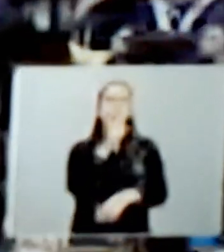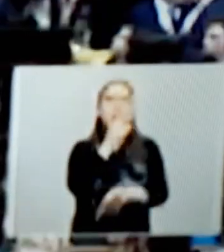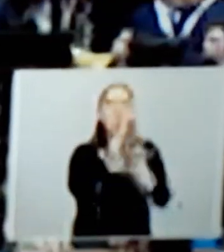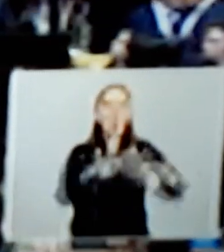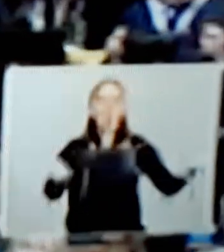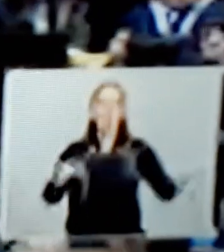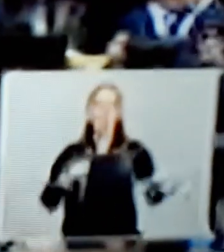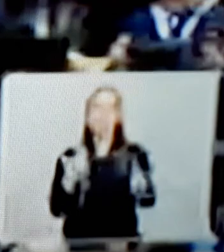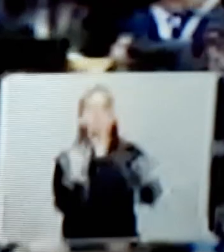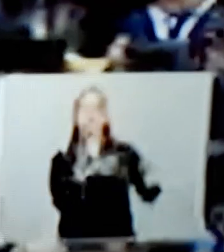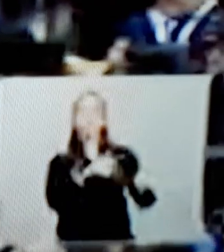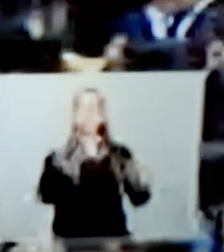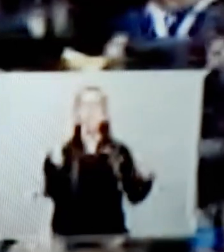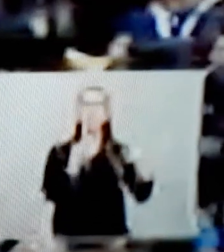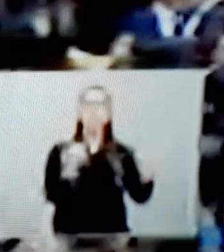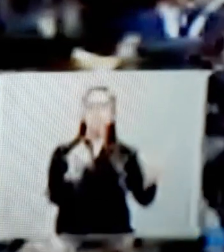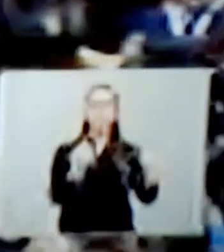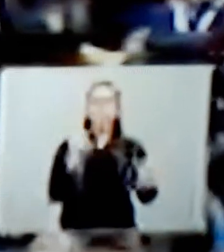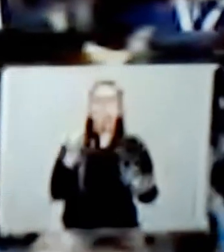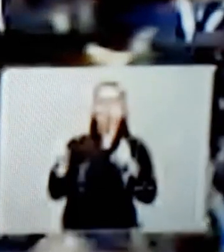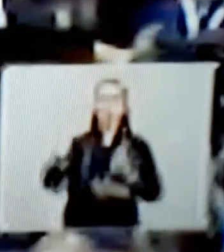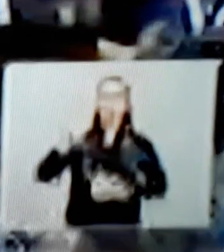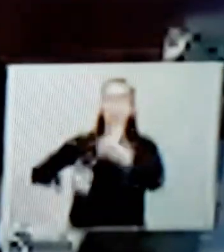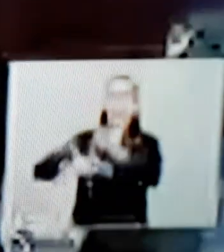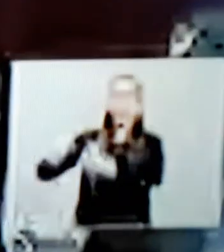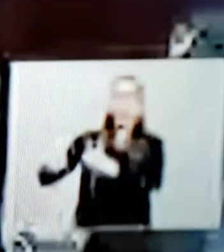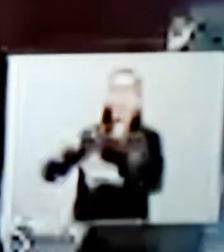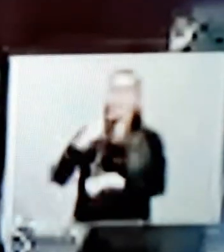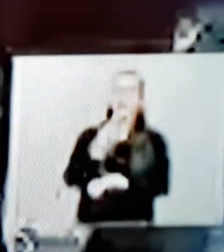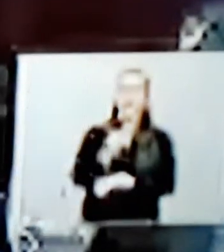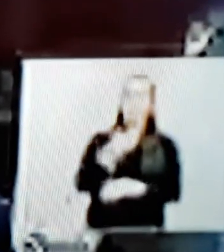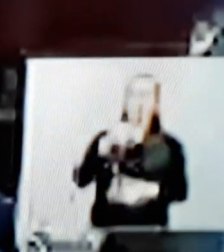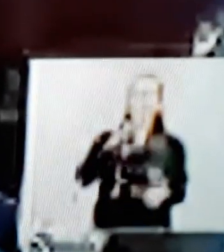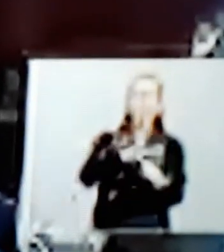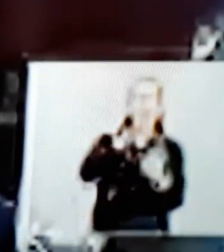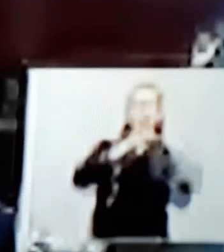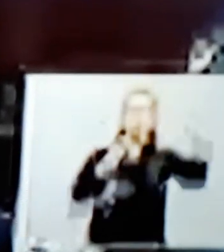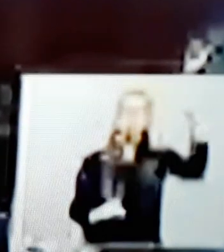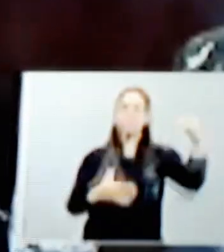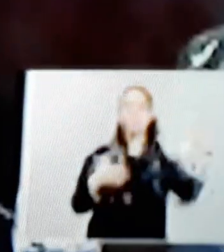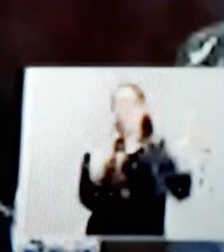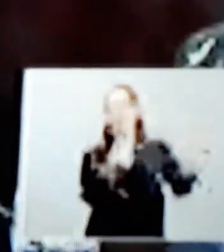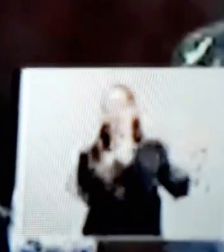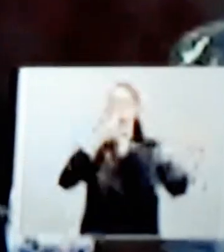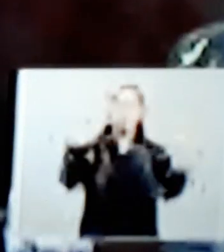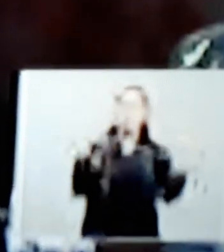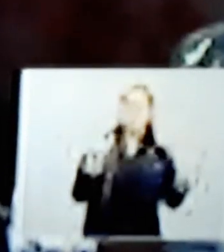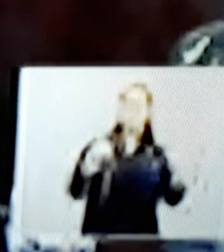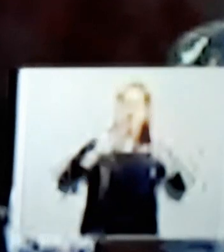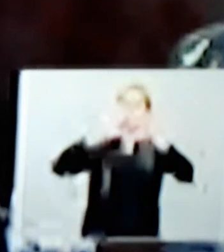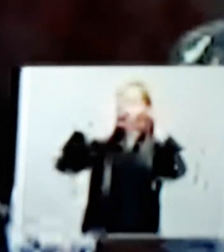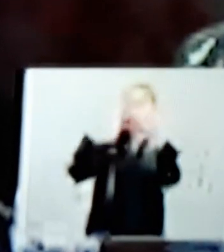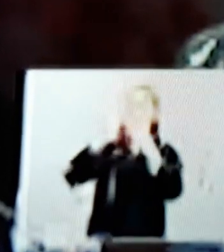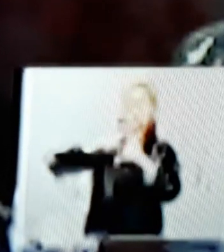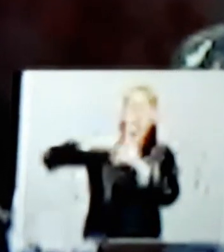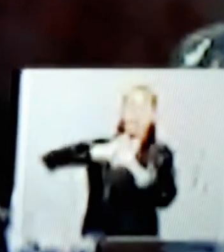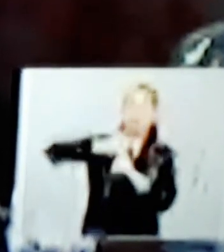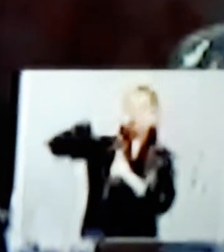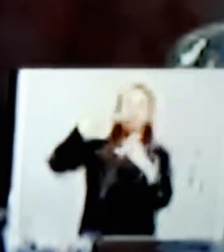desaparecidos. Distintos candidatos negaron la desigualdad de género, negaron el calentamiento